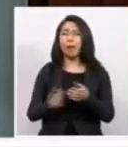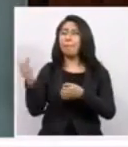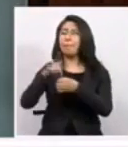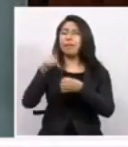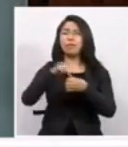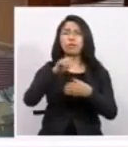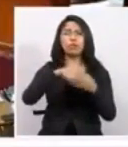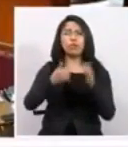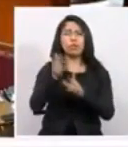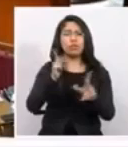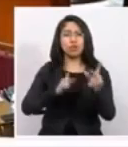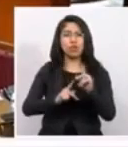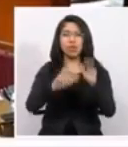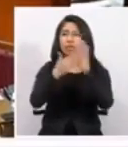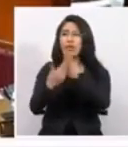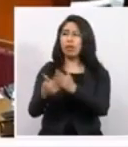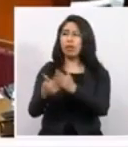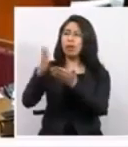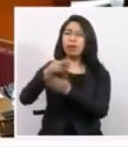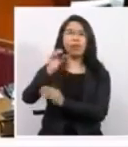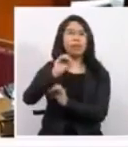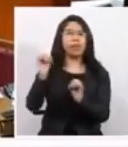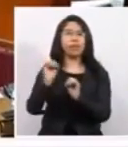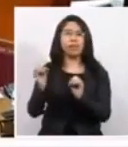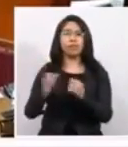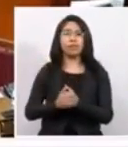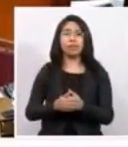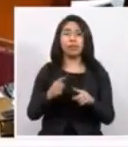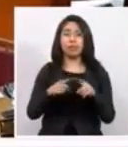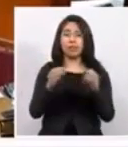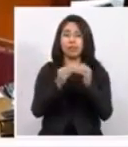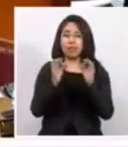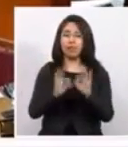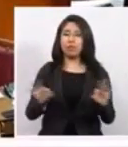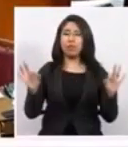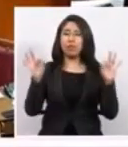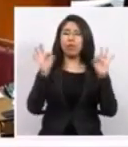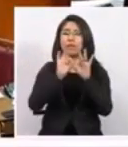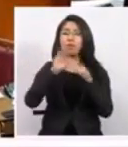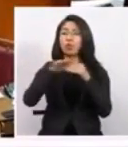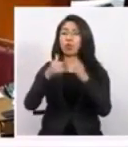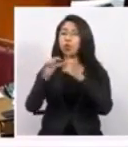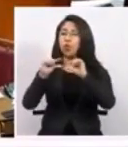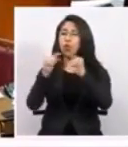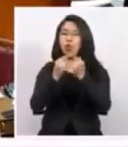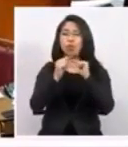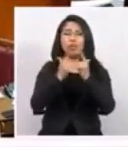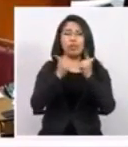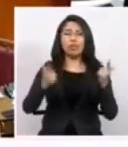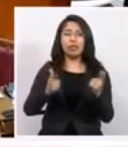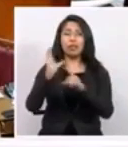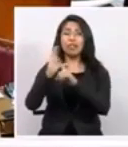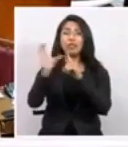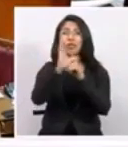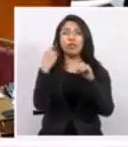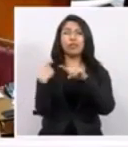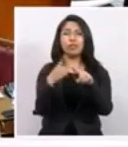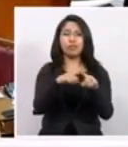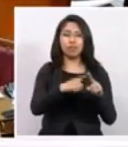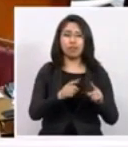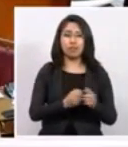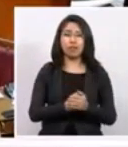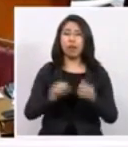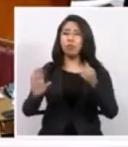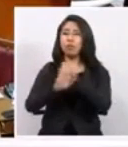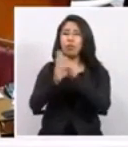todos sin la exclusión de nadie, más aún de las mayorías sociales y nacionales culturales. Es la